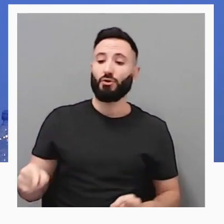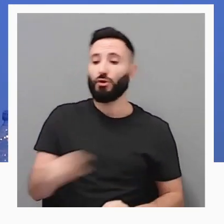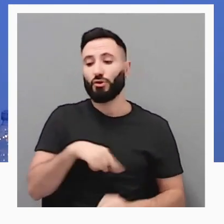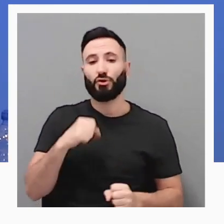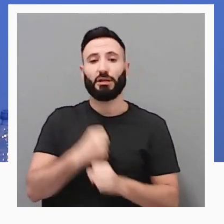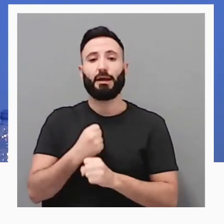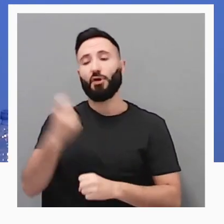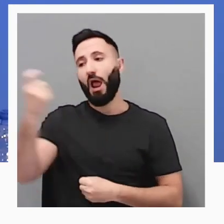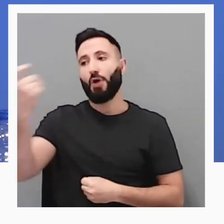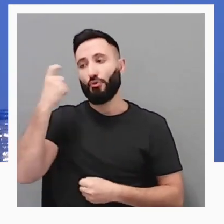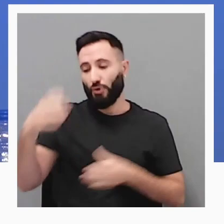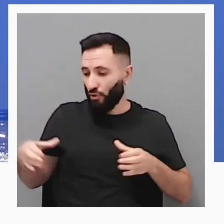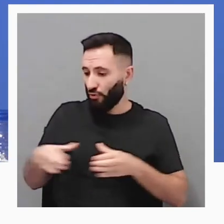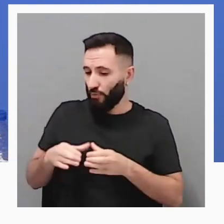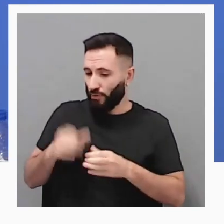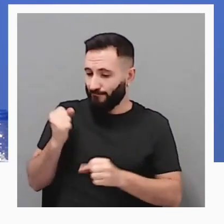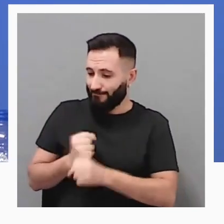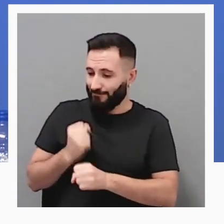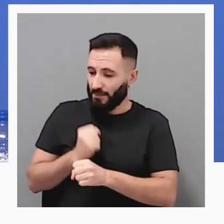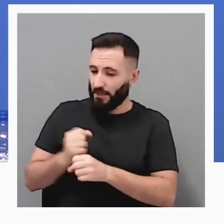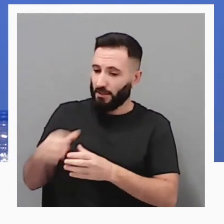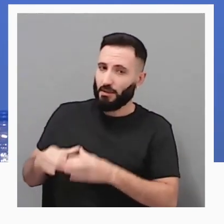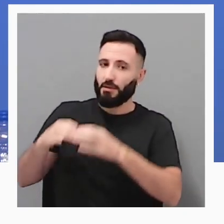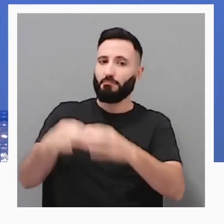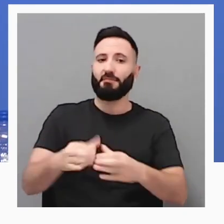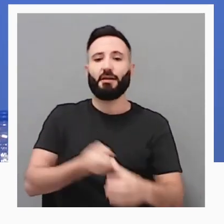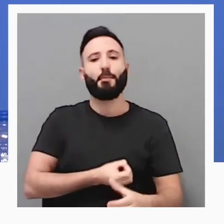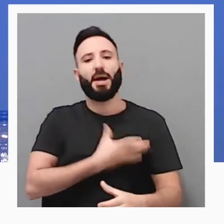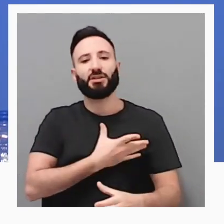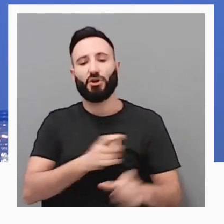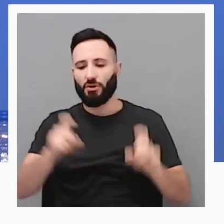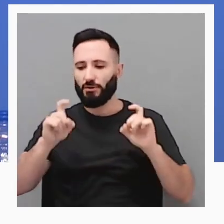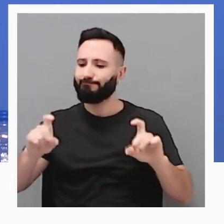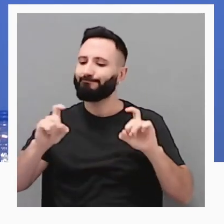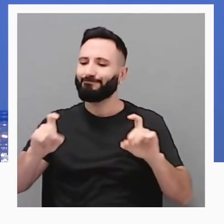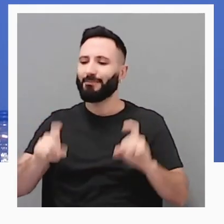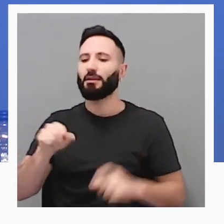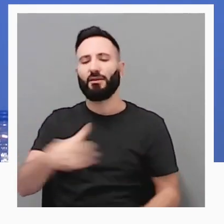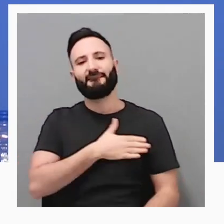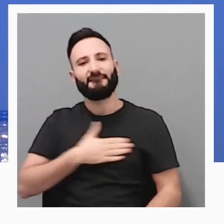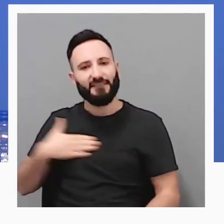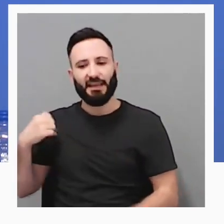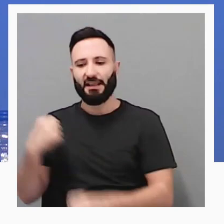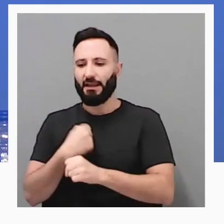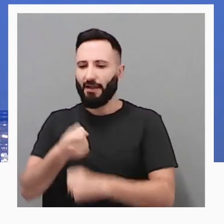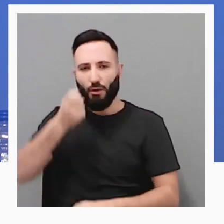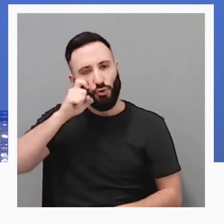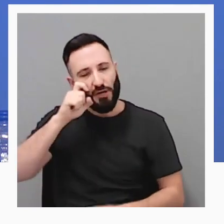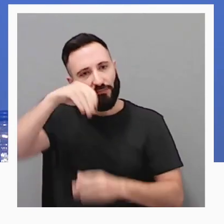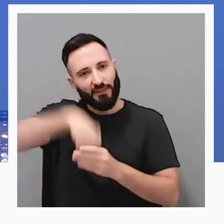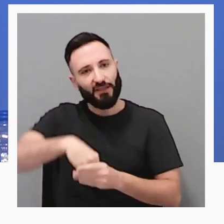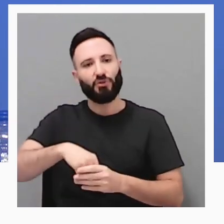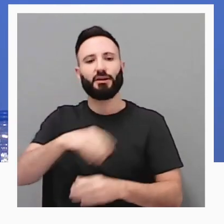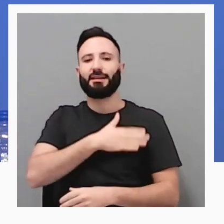alumnos, los llevamos hacia una pasión, ¿verdad? Los llevamos a que quieran trabajar en el turismo, a que se quieran integrar